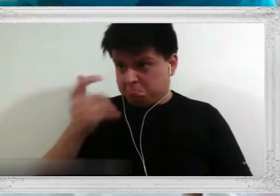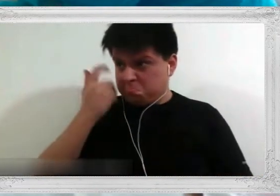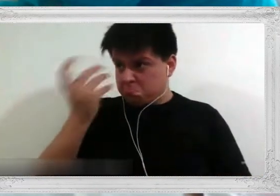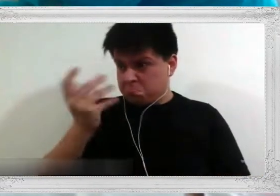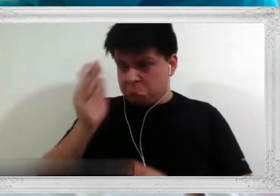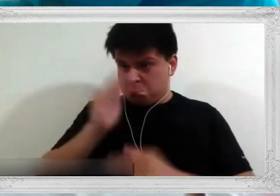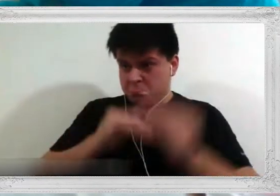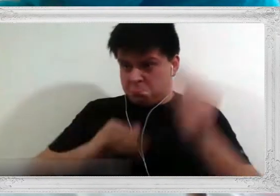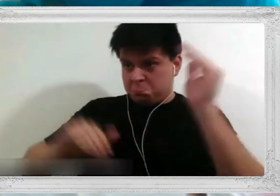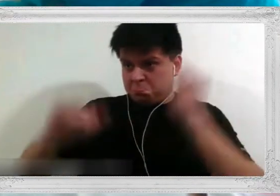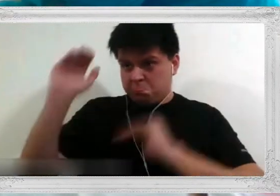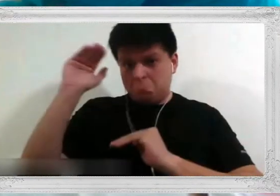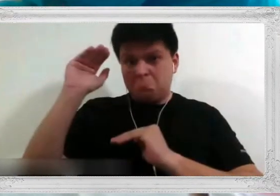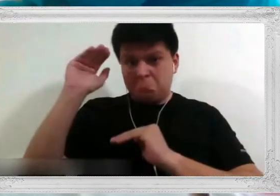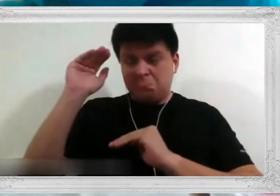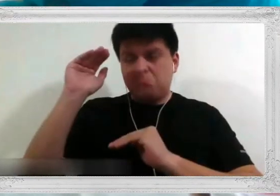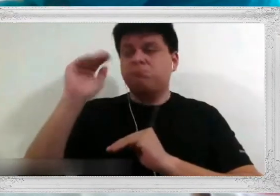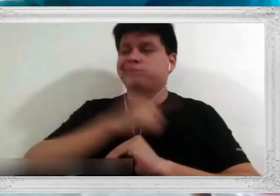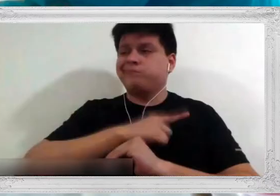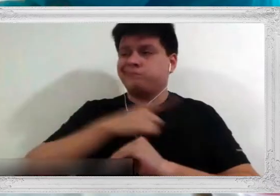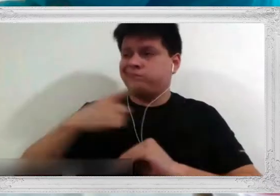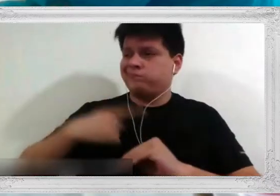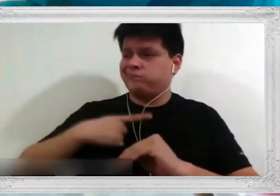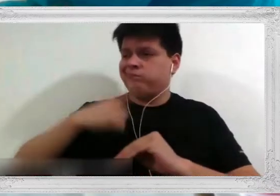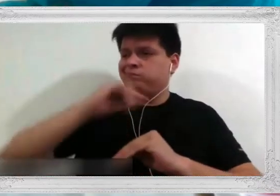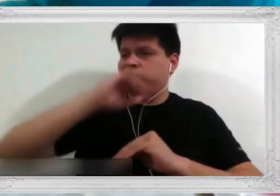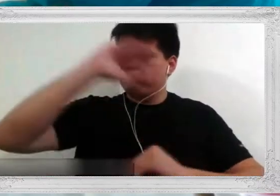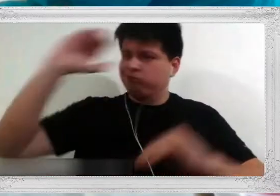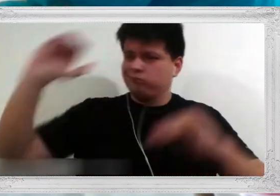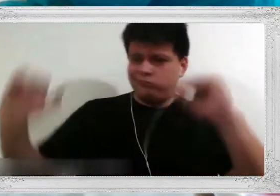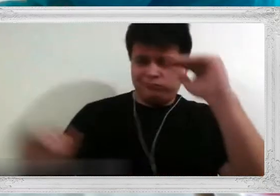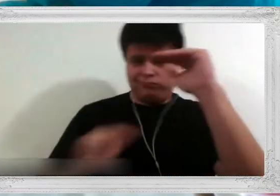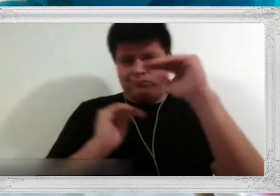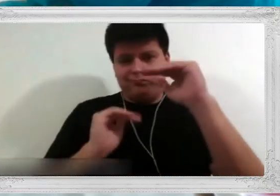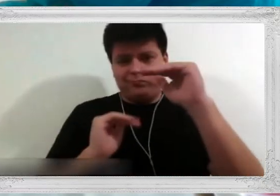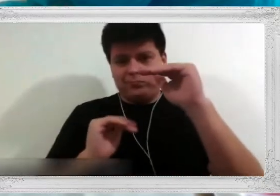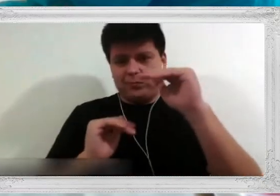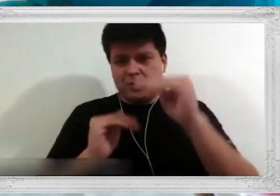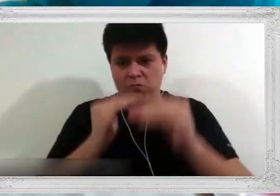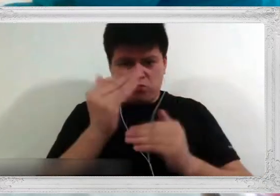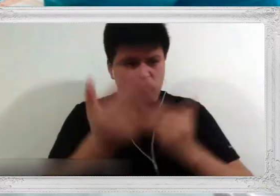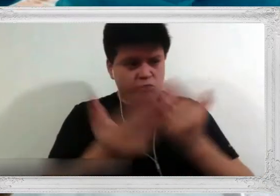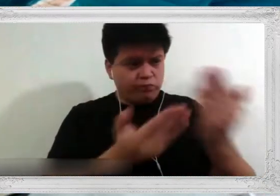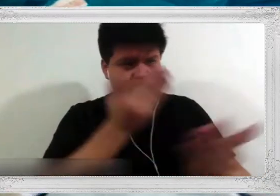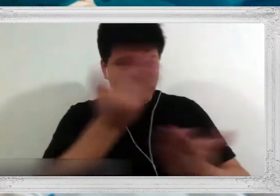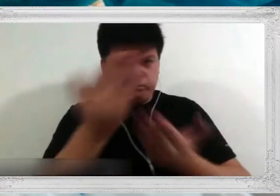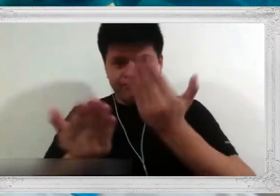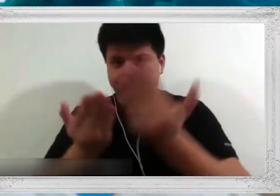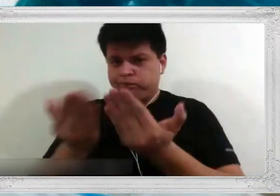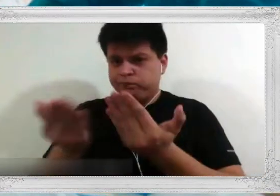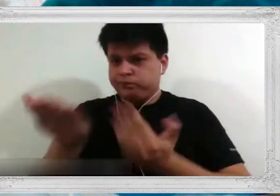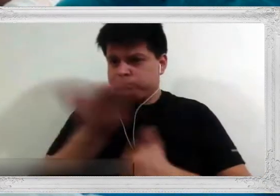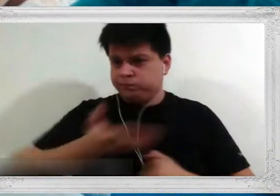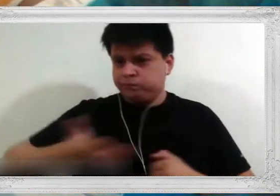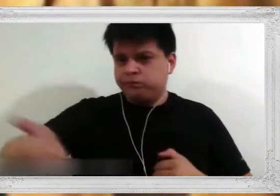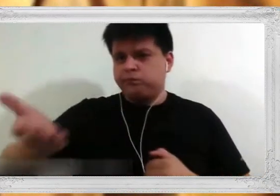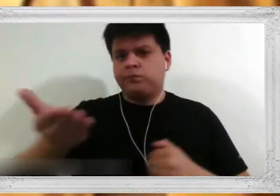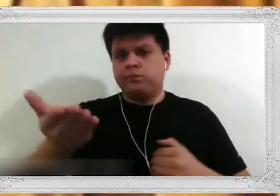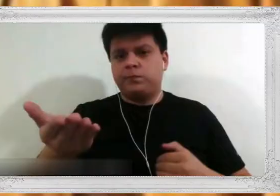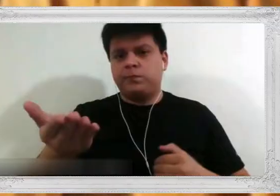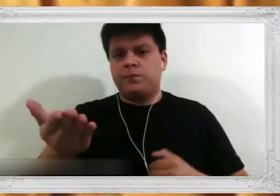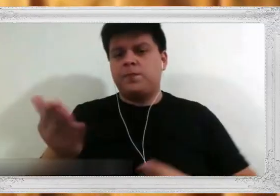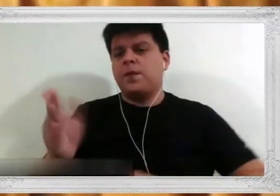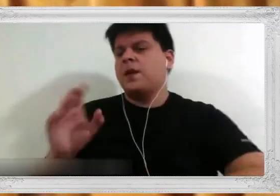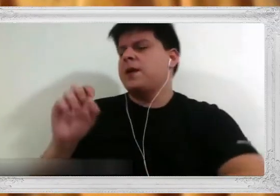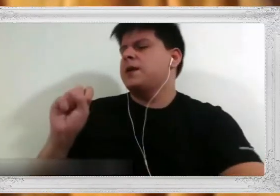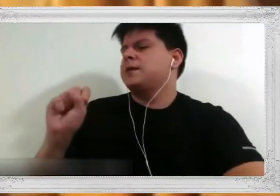entre ustedes, que se haga el último y el servidor de todos. En verdad, Santiago y Juan